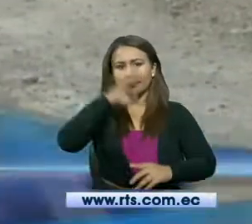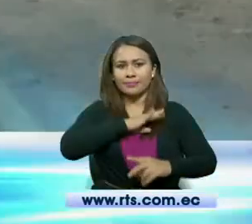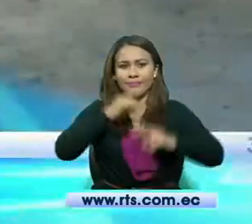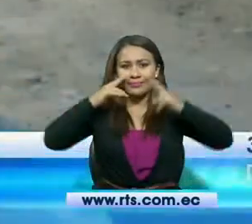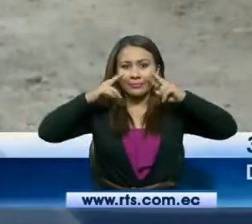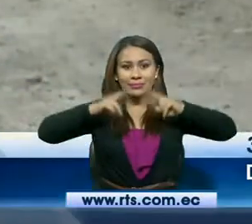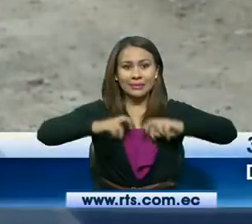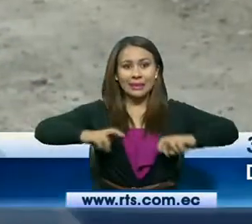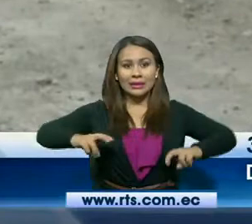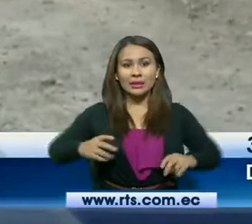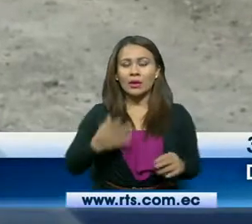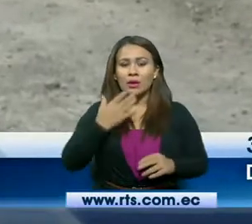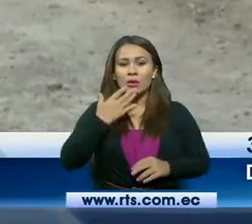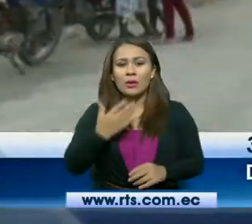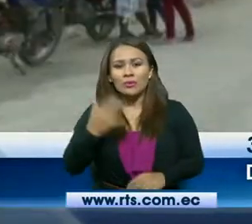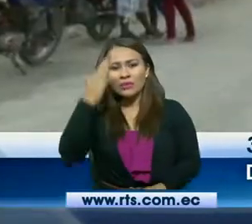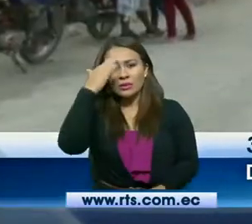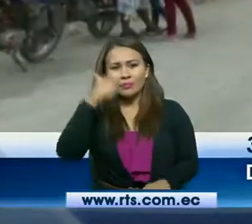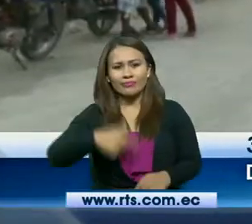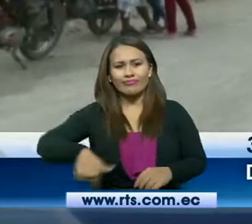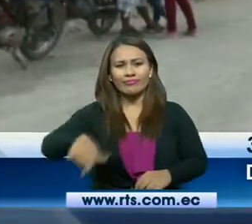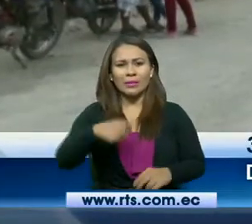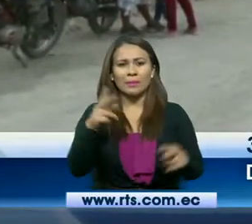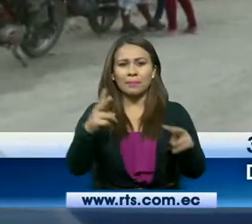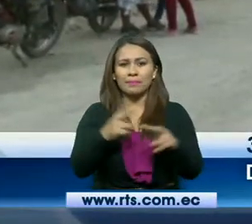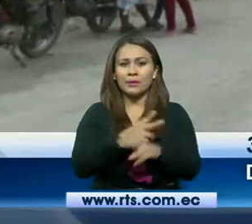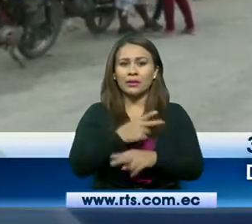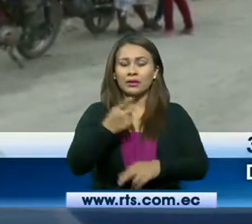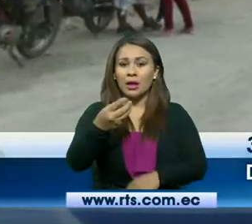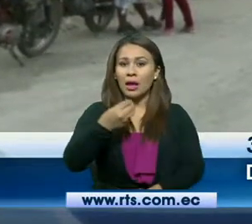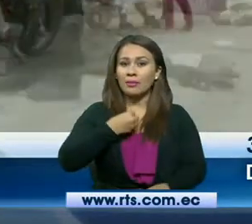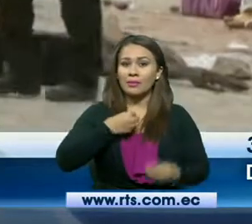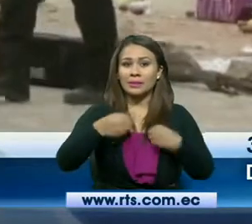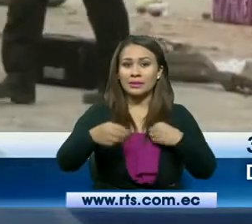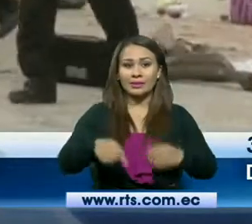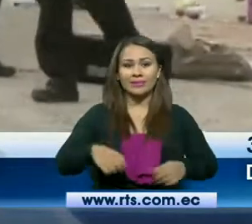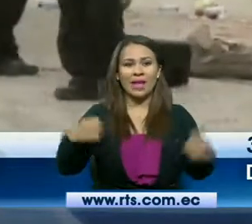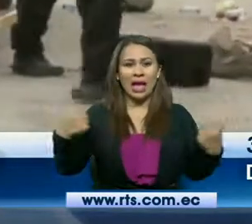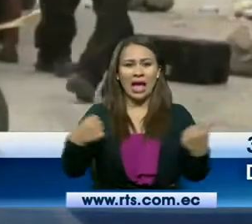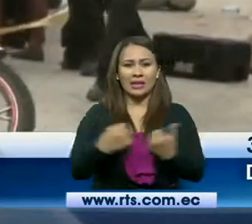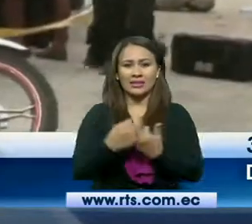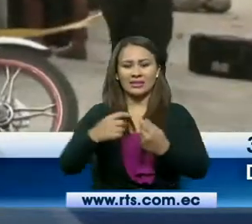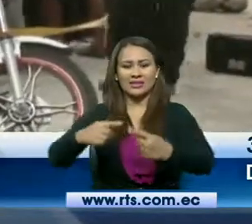para determinar las circunstancias que originaron el accidente.